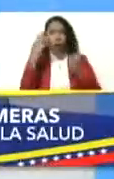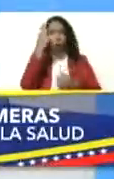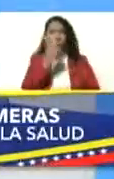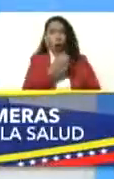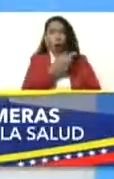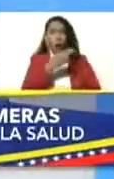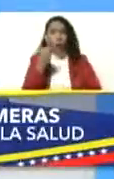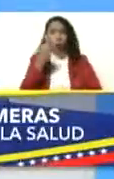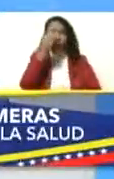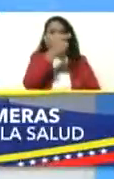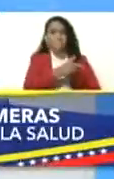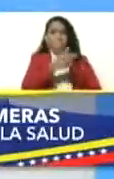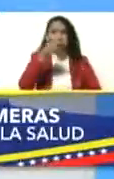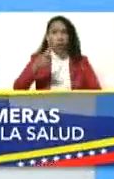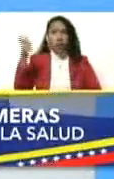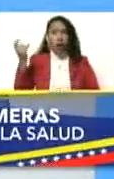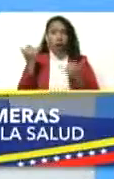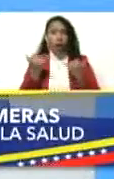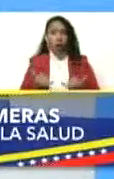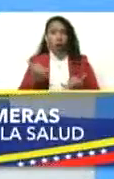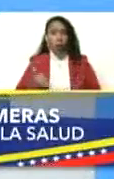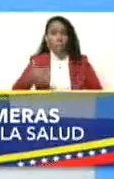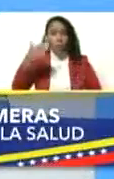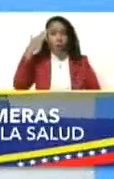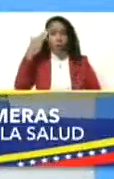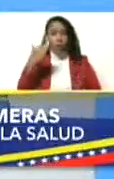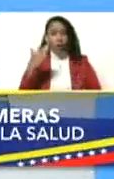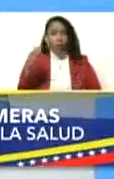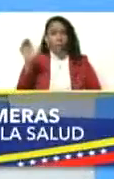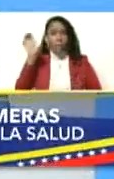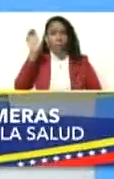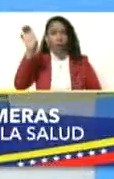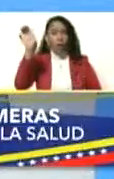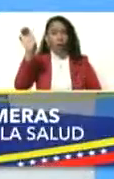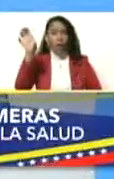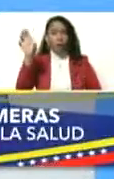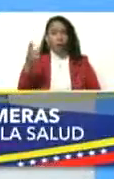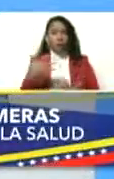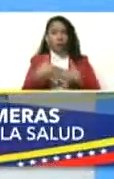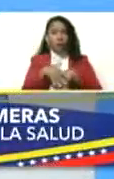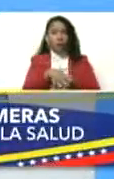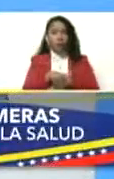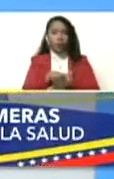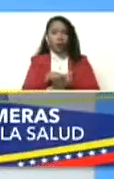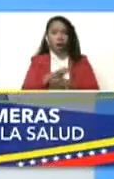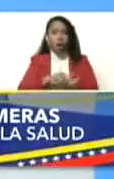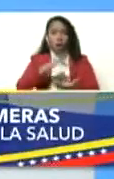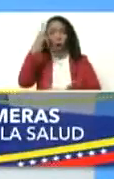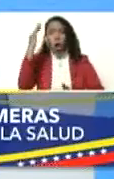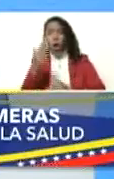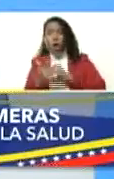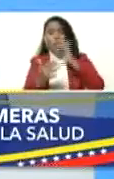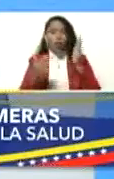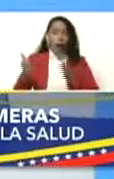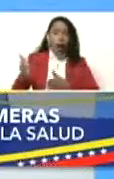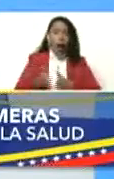como ciudadanos y ahora como militares con la patria, ingresando a la gloriosa carrera de